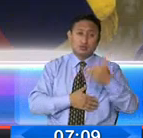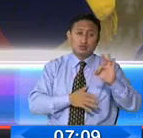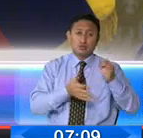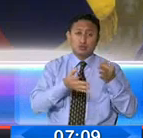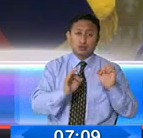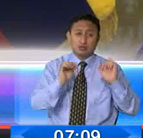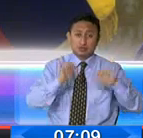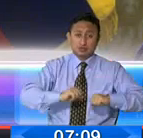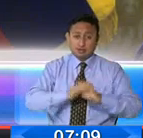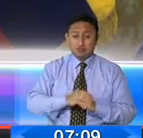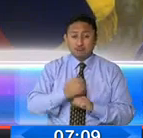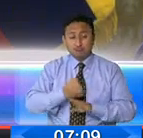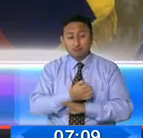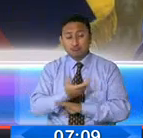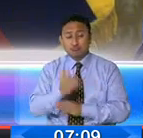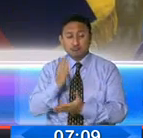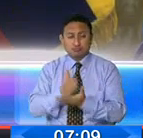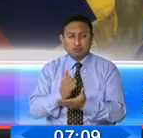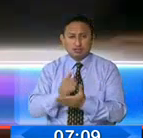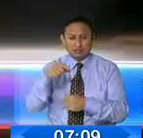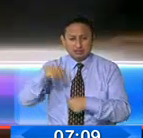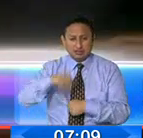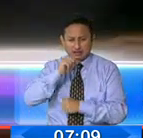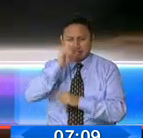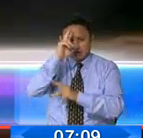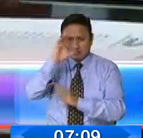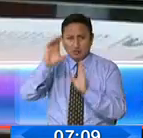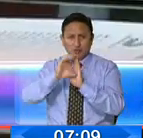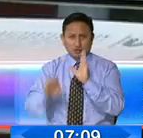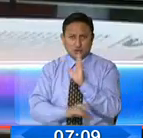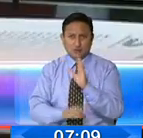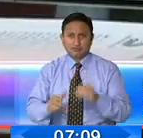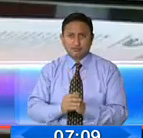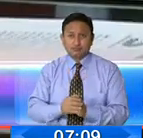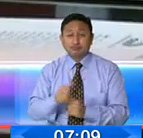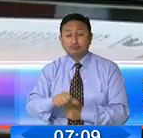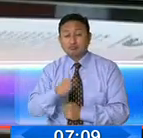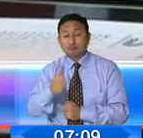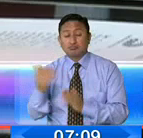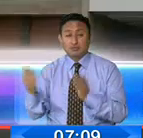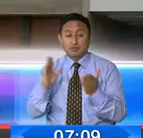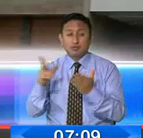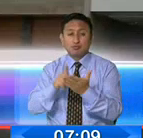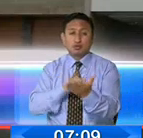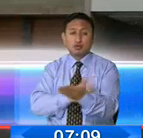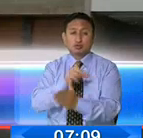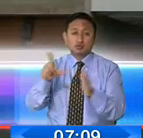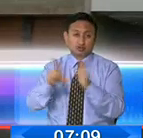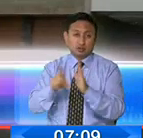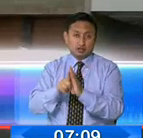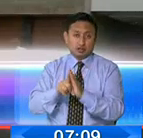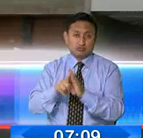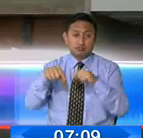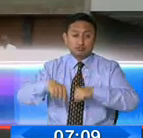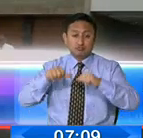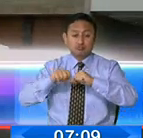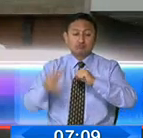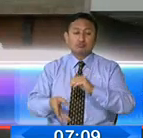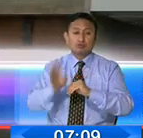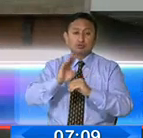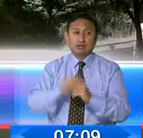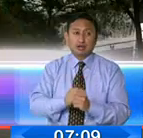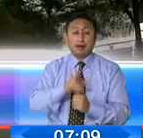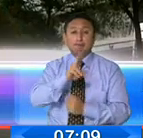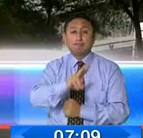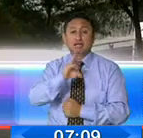febrero presentó una objeción parcial por razones de inconstitucionalidad y una objeción parcial al proyecto de ley. De su parte, la Asamblea Nacional el